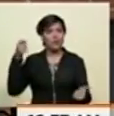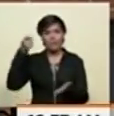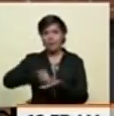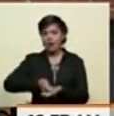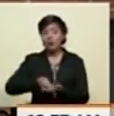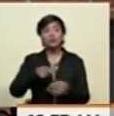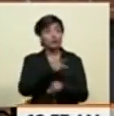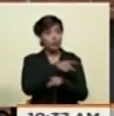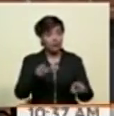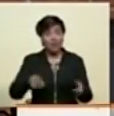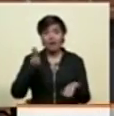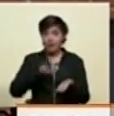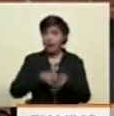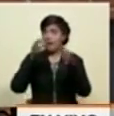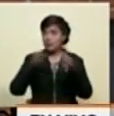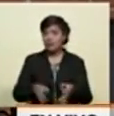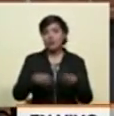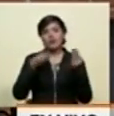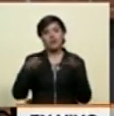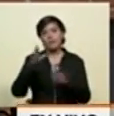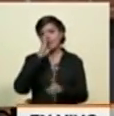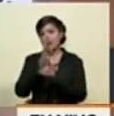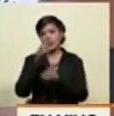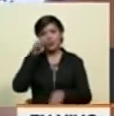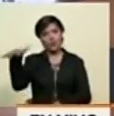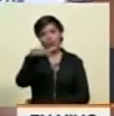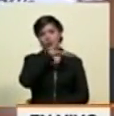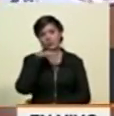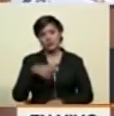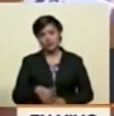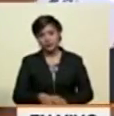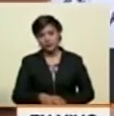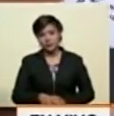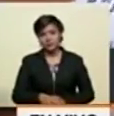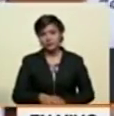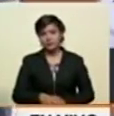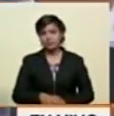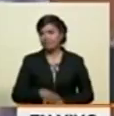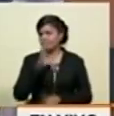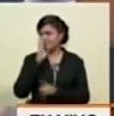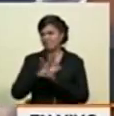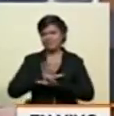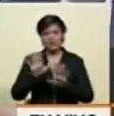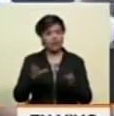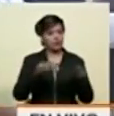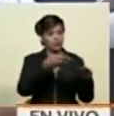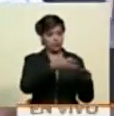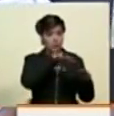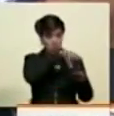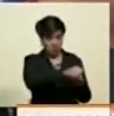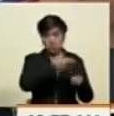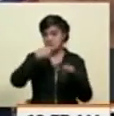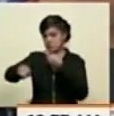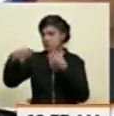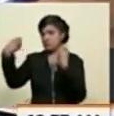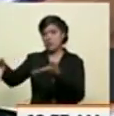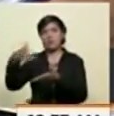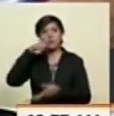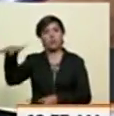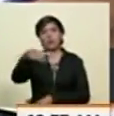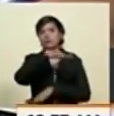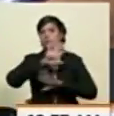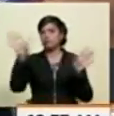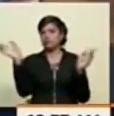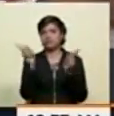tengan ustedes la garantía de que eso les llegue al pueblo de manera directa, sin tanta intermediación, para